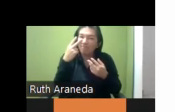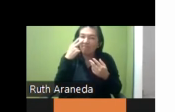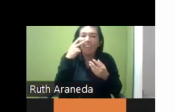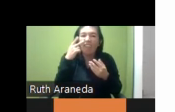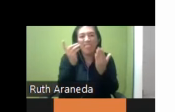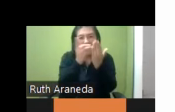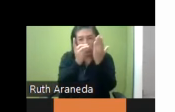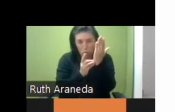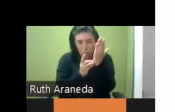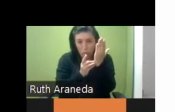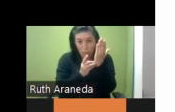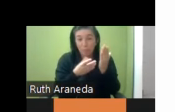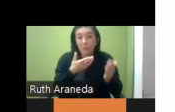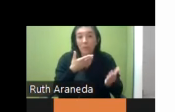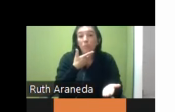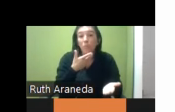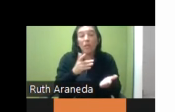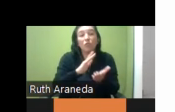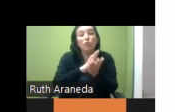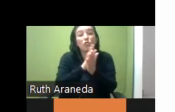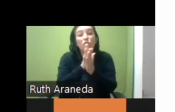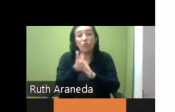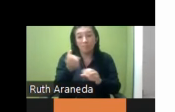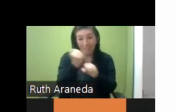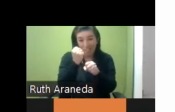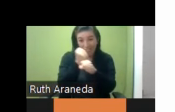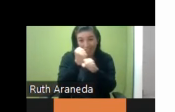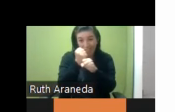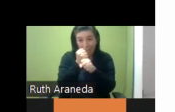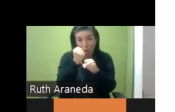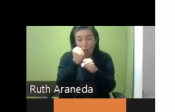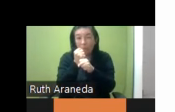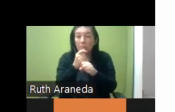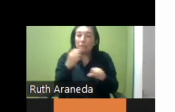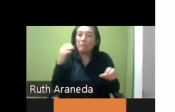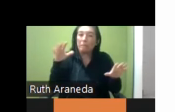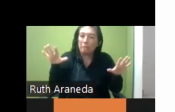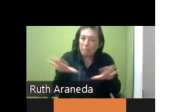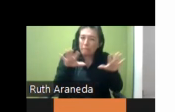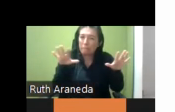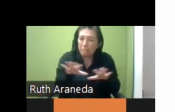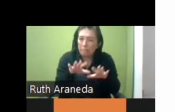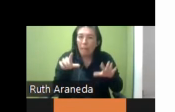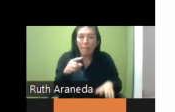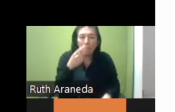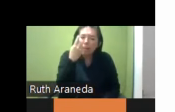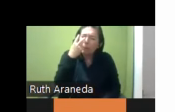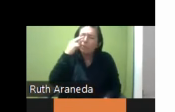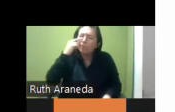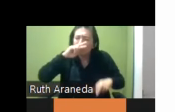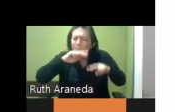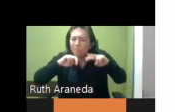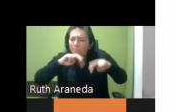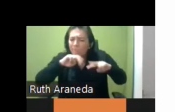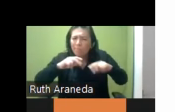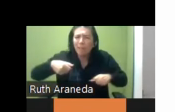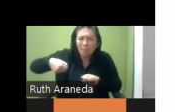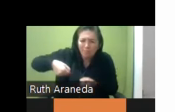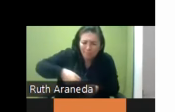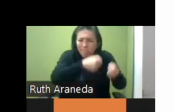Porque finalmente toda esta tarea minuciosa que va desde la prospección, la